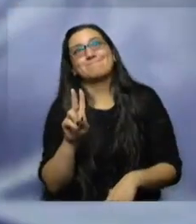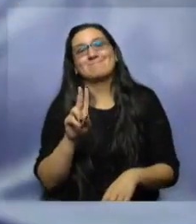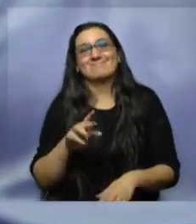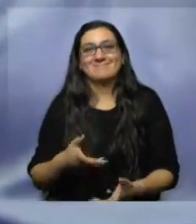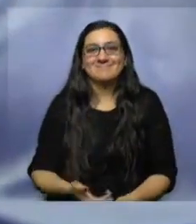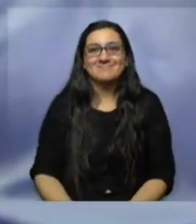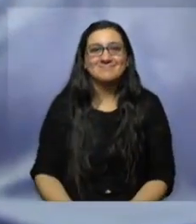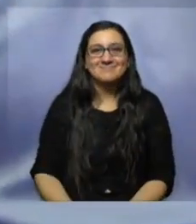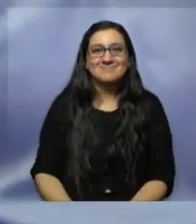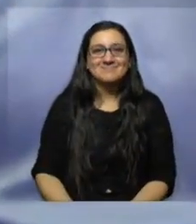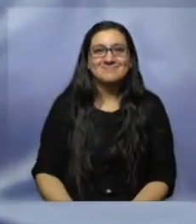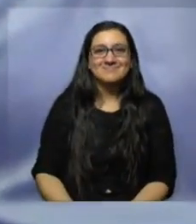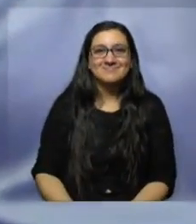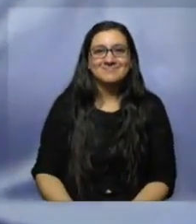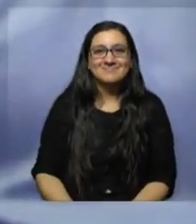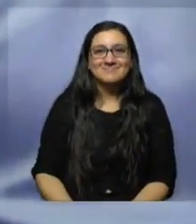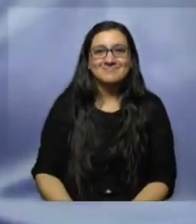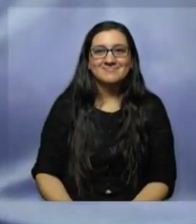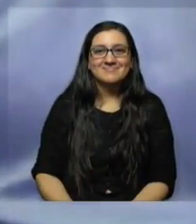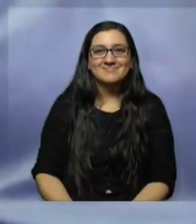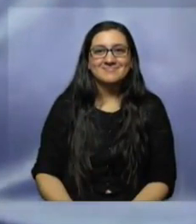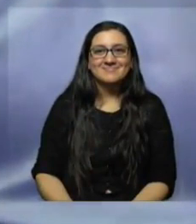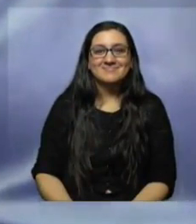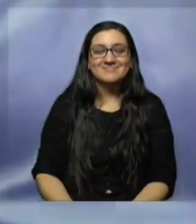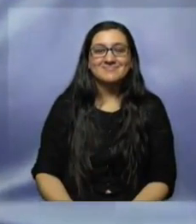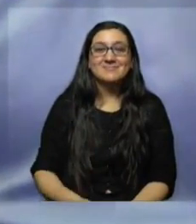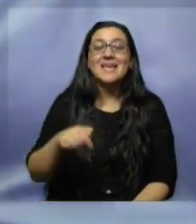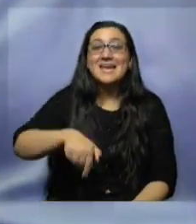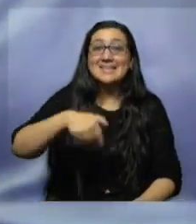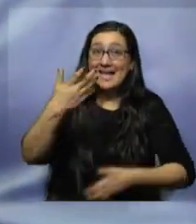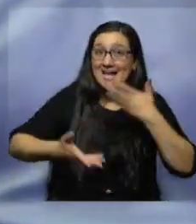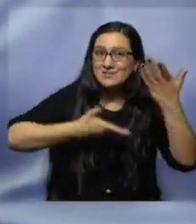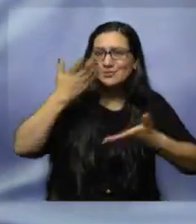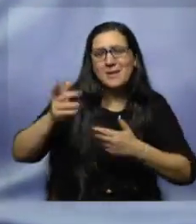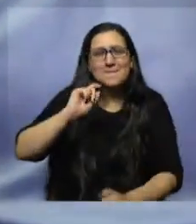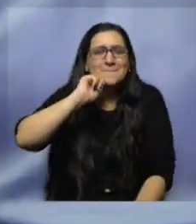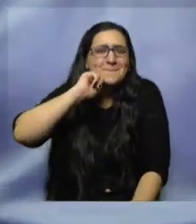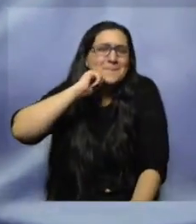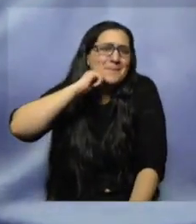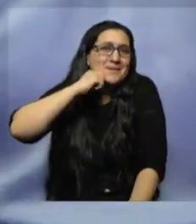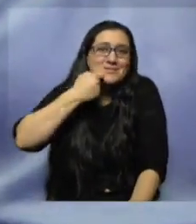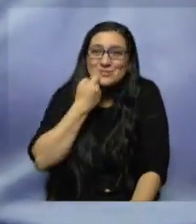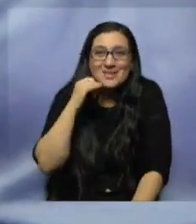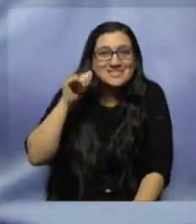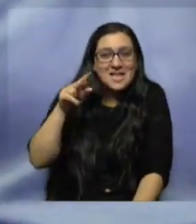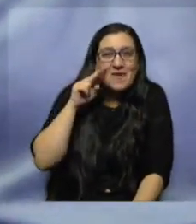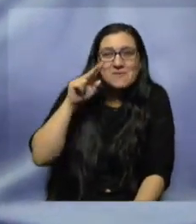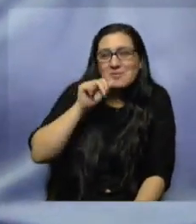se complica. Ulises, esta canción que está preciosa, que ya la veíamos todos, que está